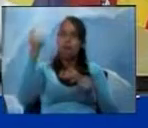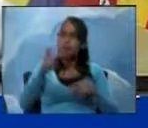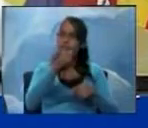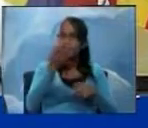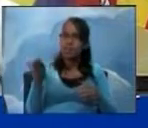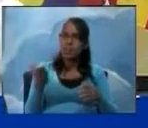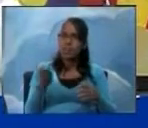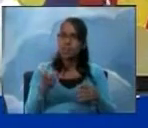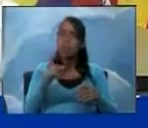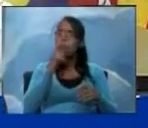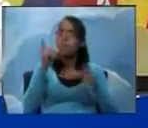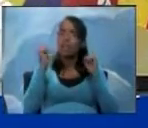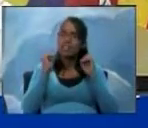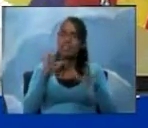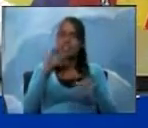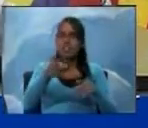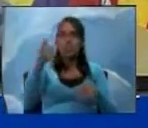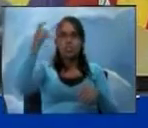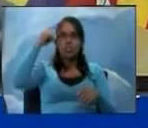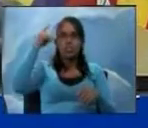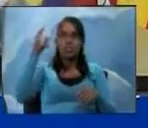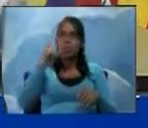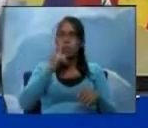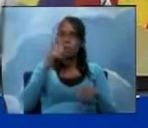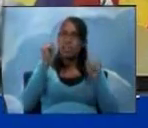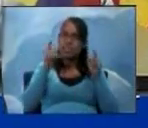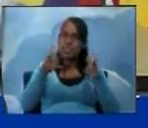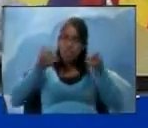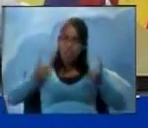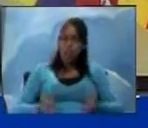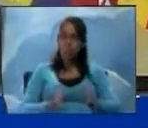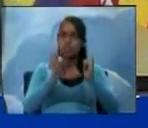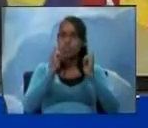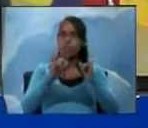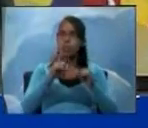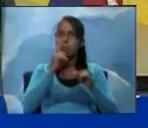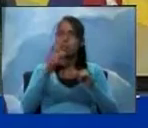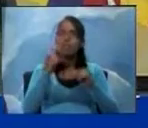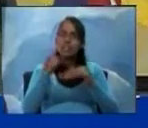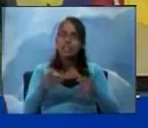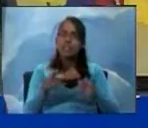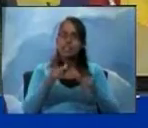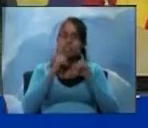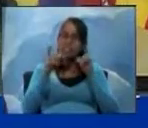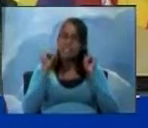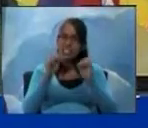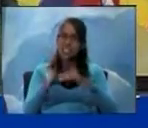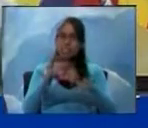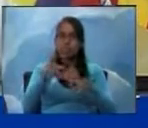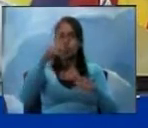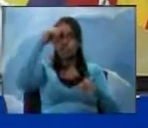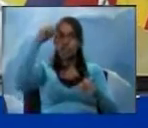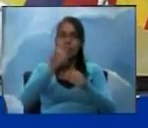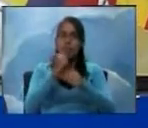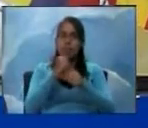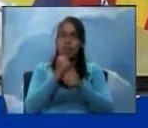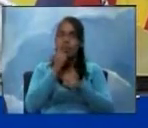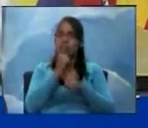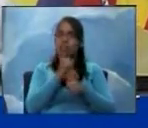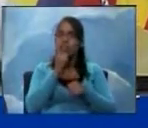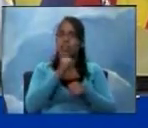que maldicen su día, maldicen a sus hijos, maldicen su trabajo, maldicen sus